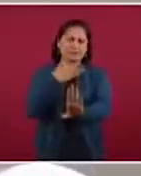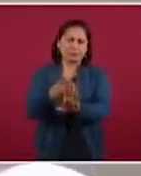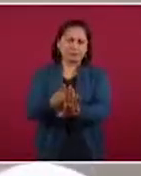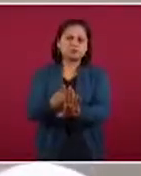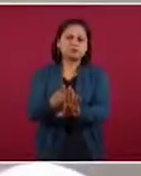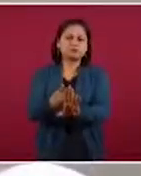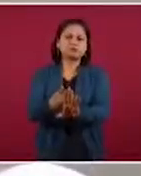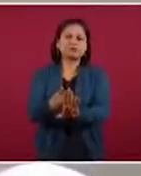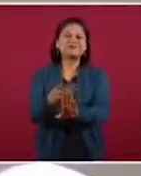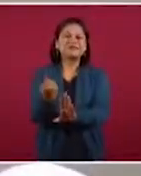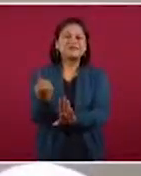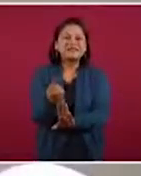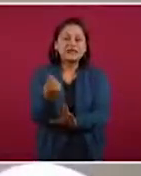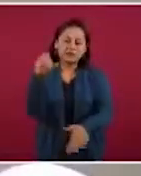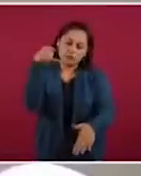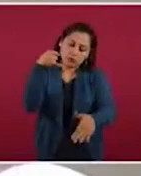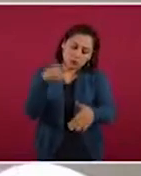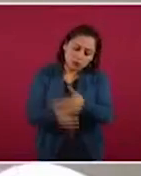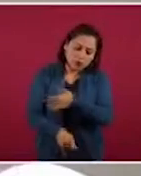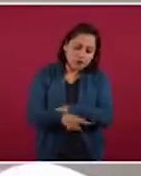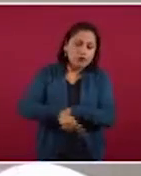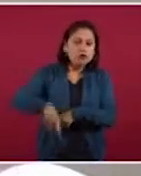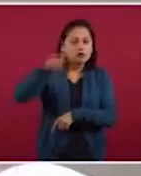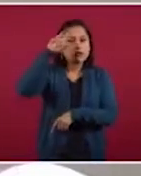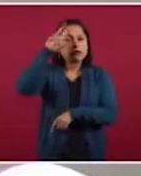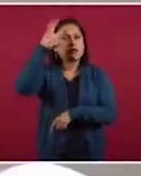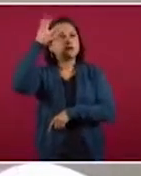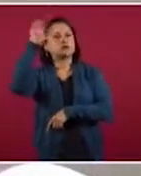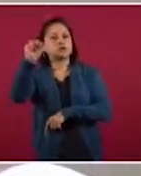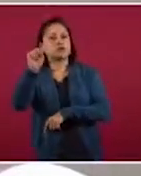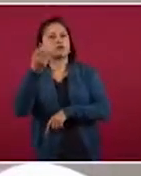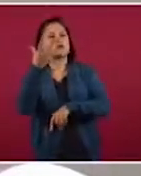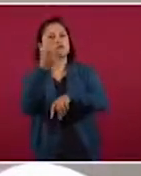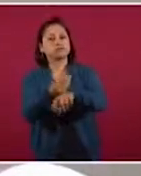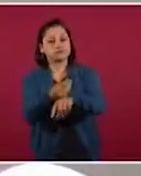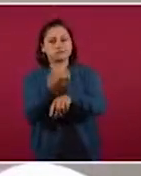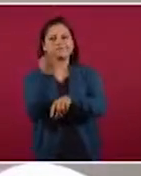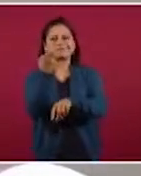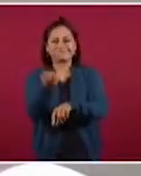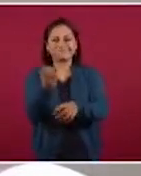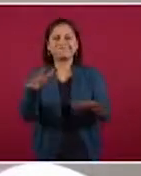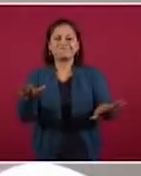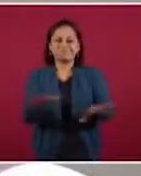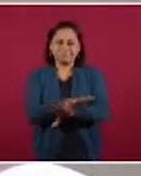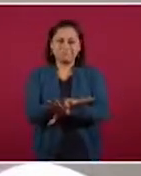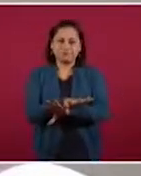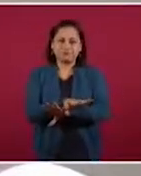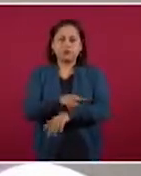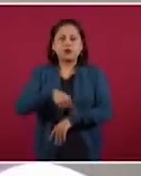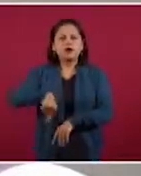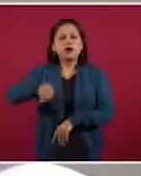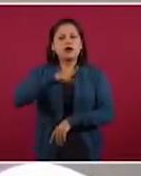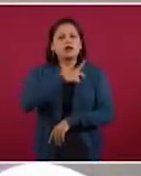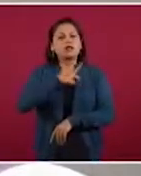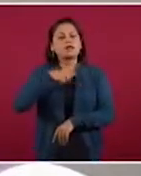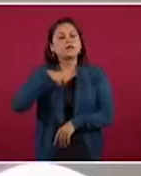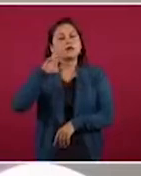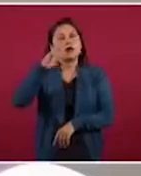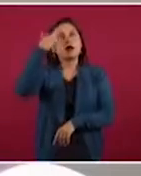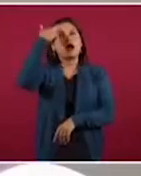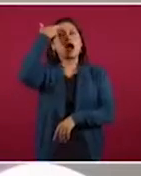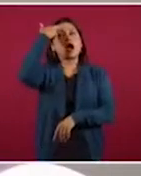de paradigma y recordar que la paz y la tranquilidad son fruto de la